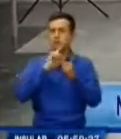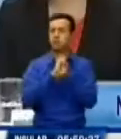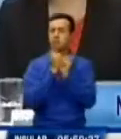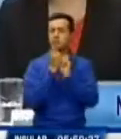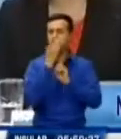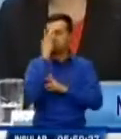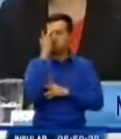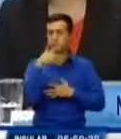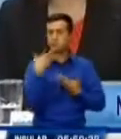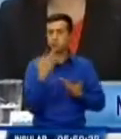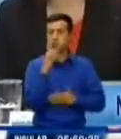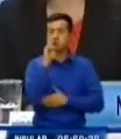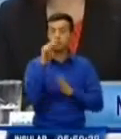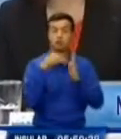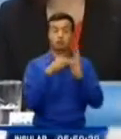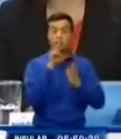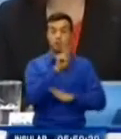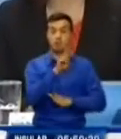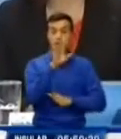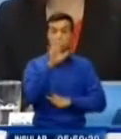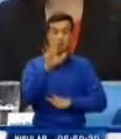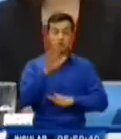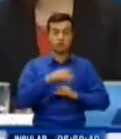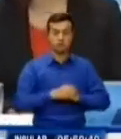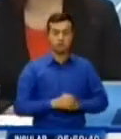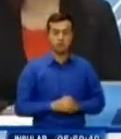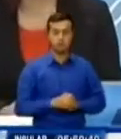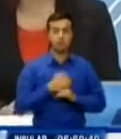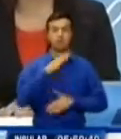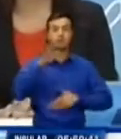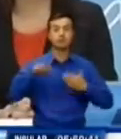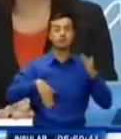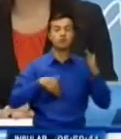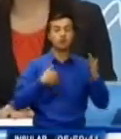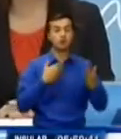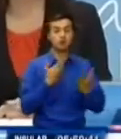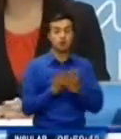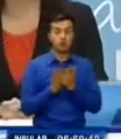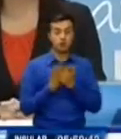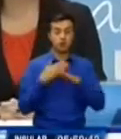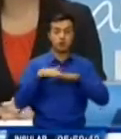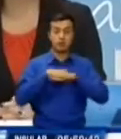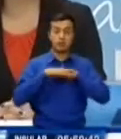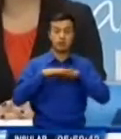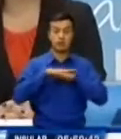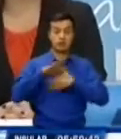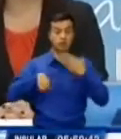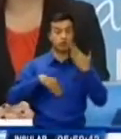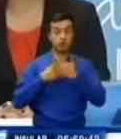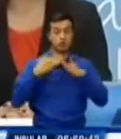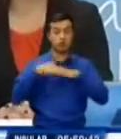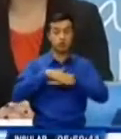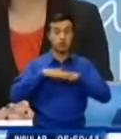que... En el año 2025, todos nuestros bachilleres,